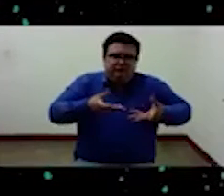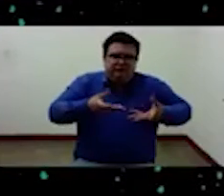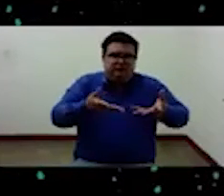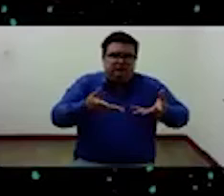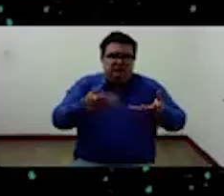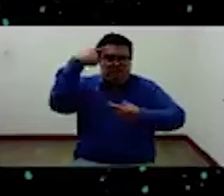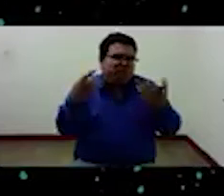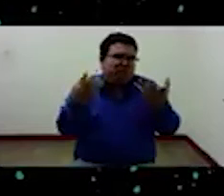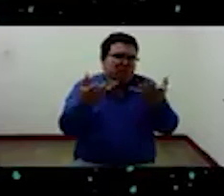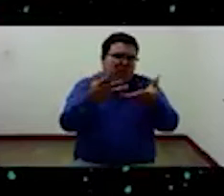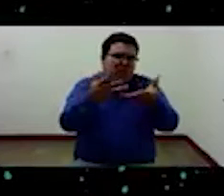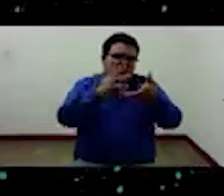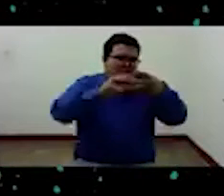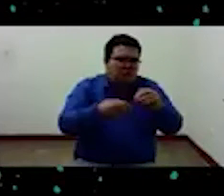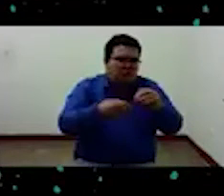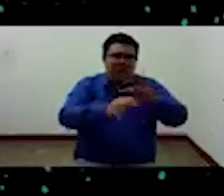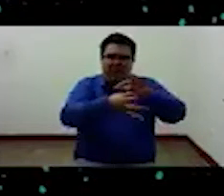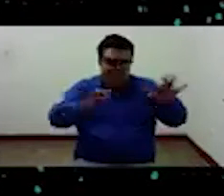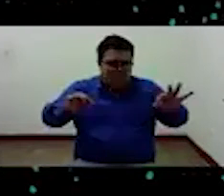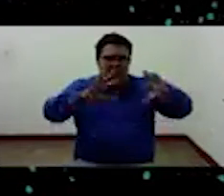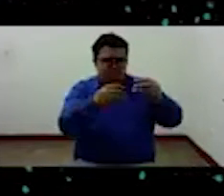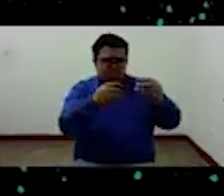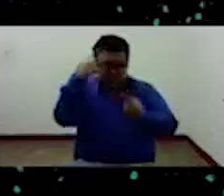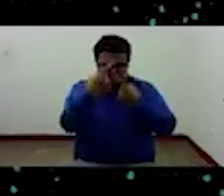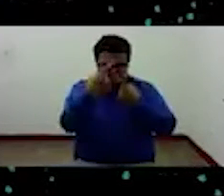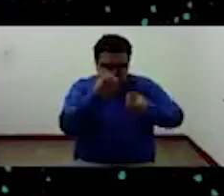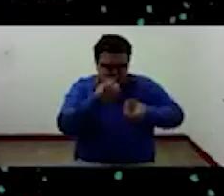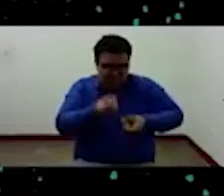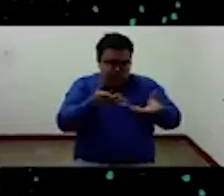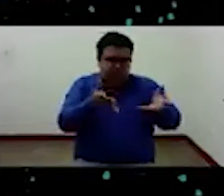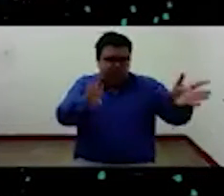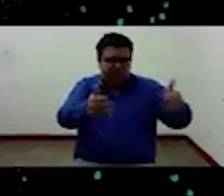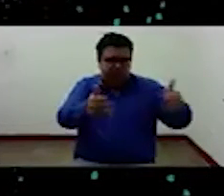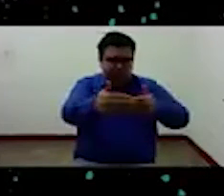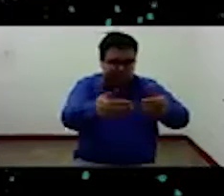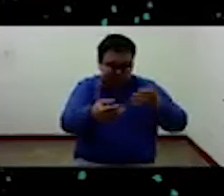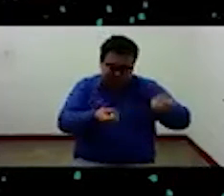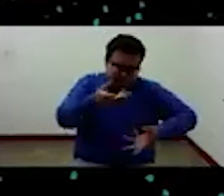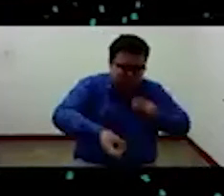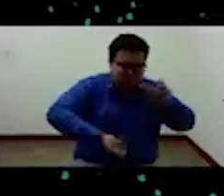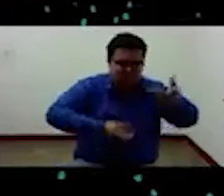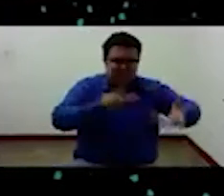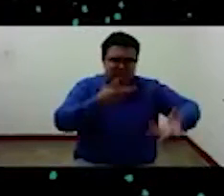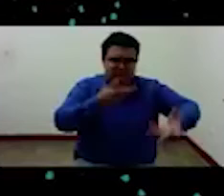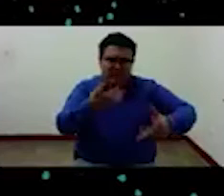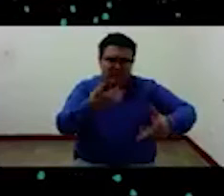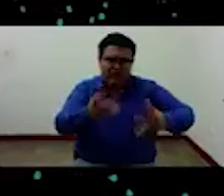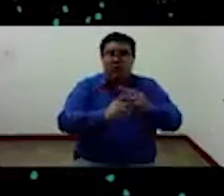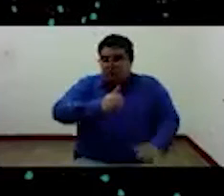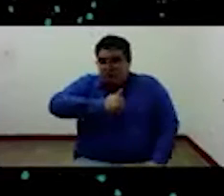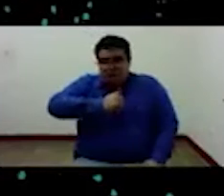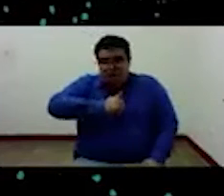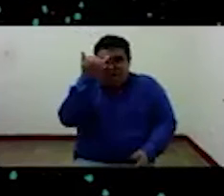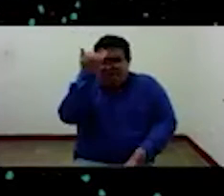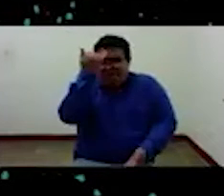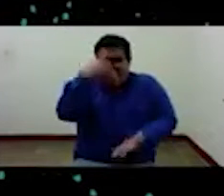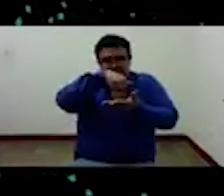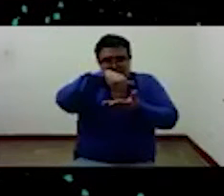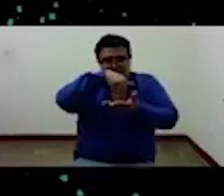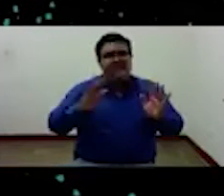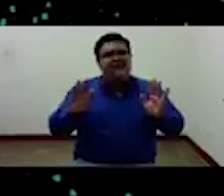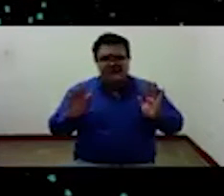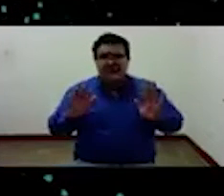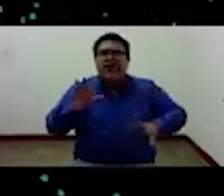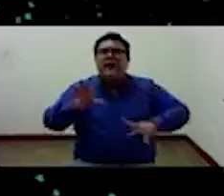sus propios límites. Y bueno, esa es una postura personal. Y me gusta siempre presentarme como